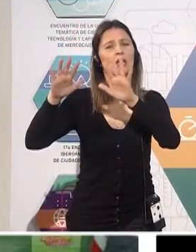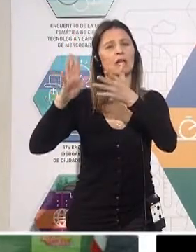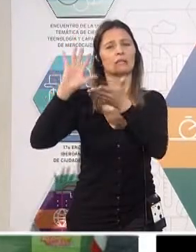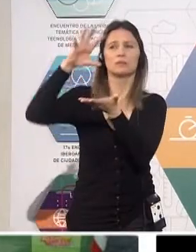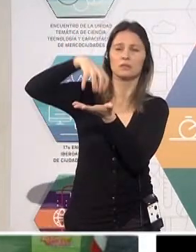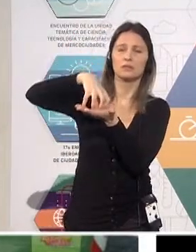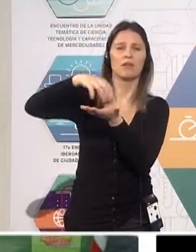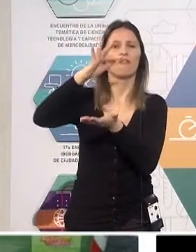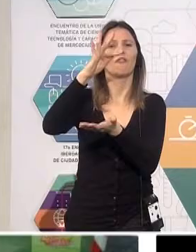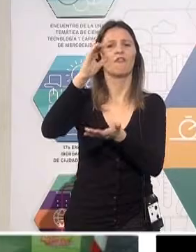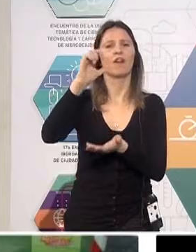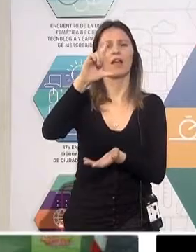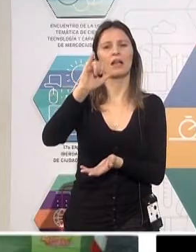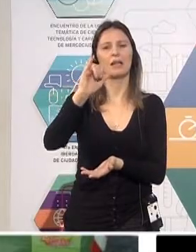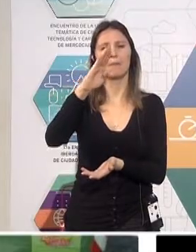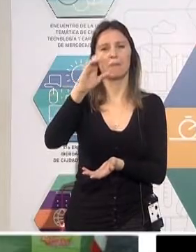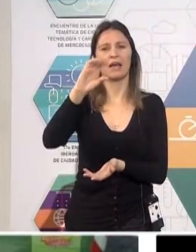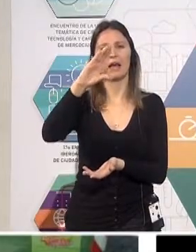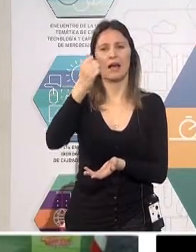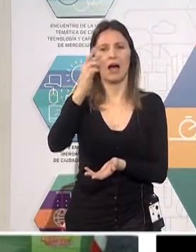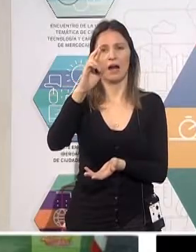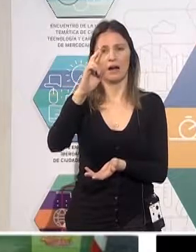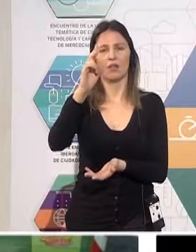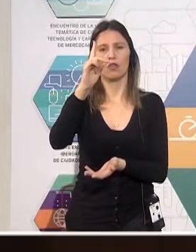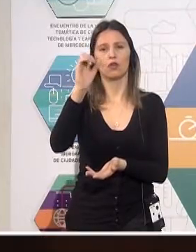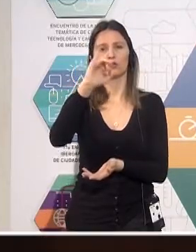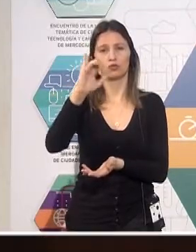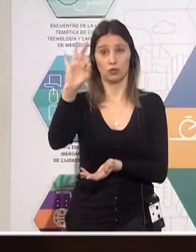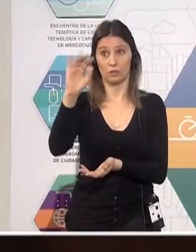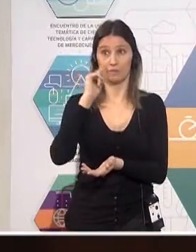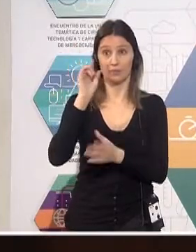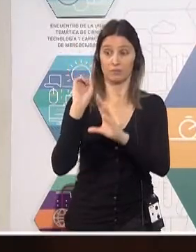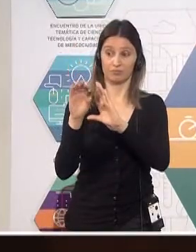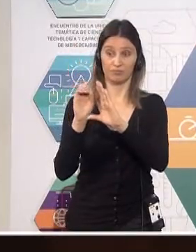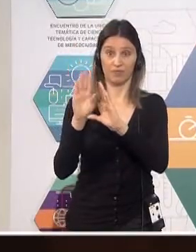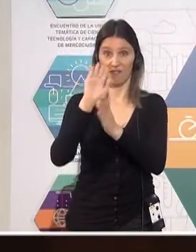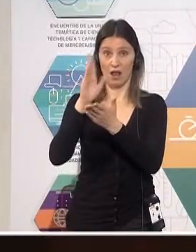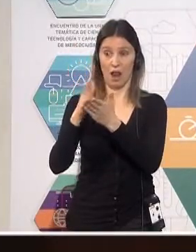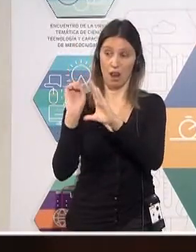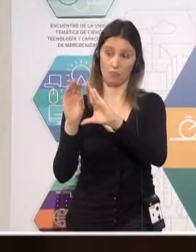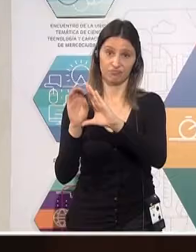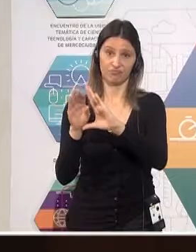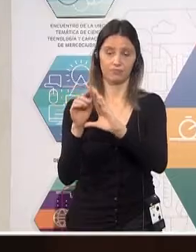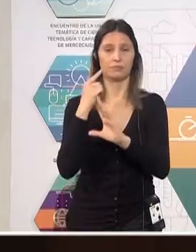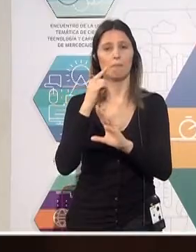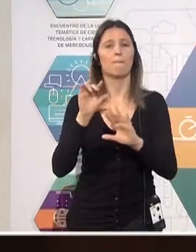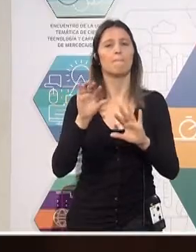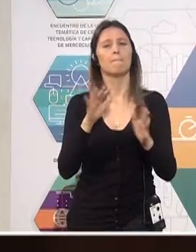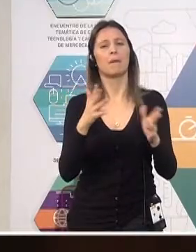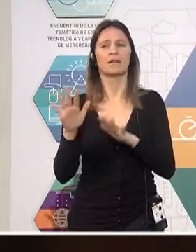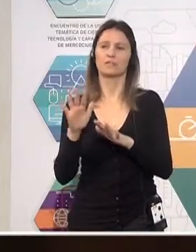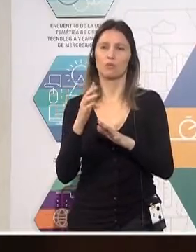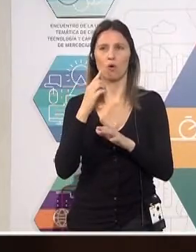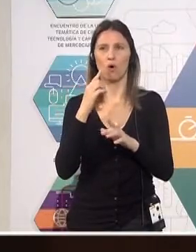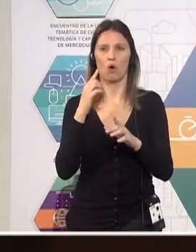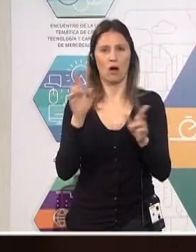felipe cardoso de disposición final de residuos esté allí este aunque parezca quizás medio loco